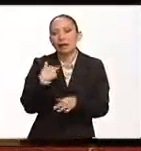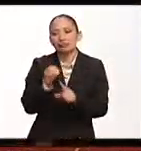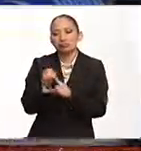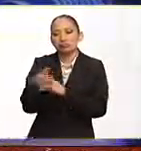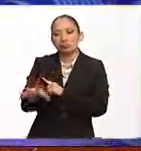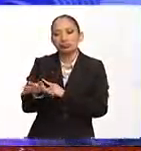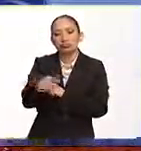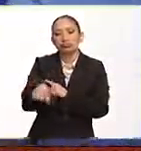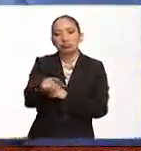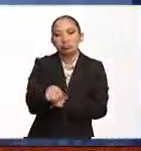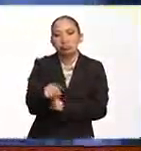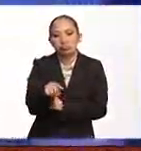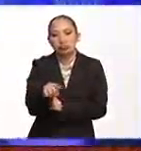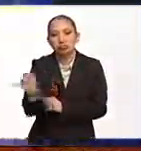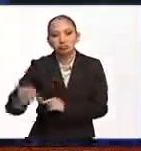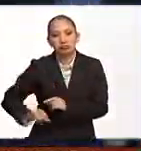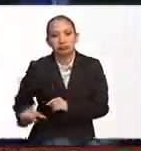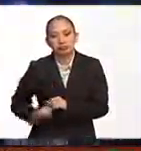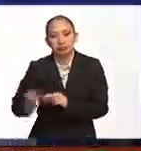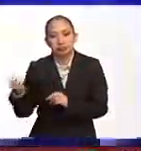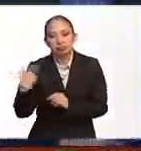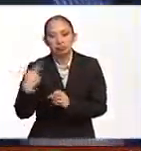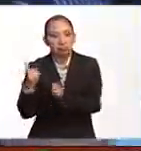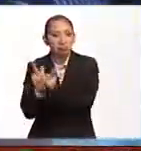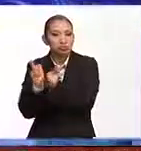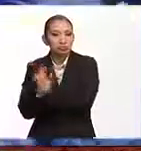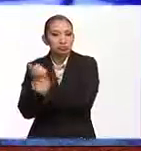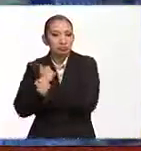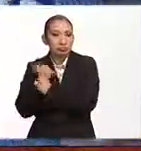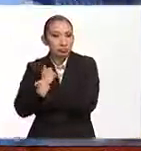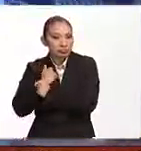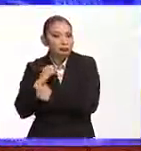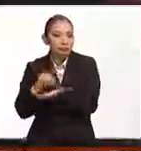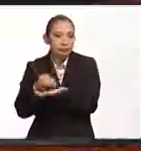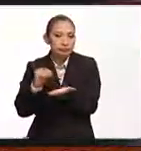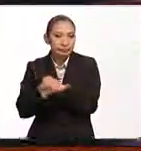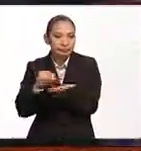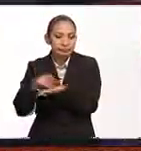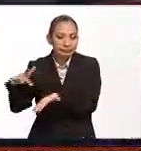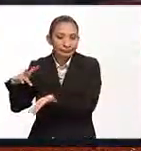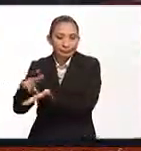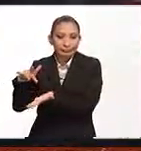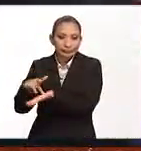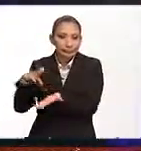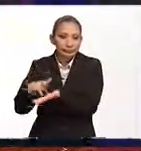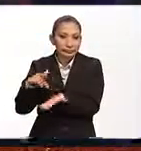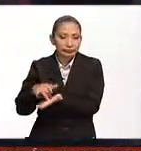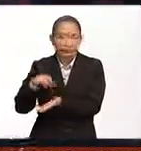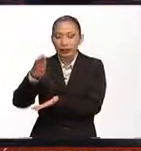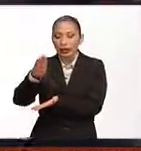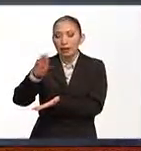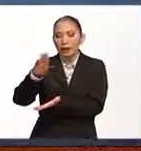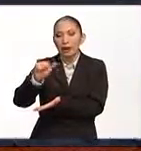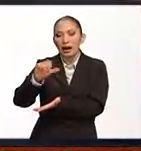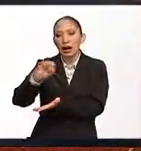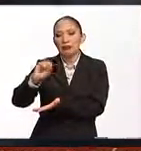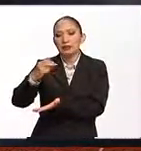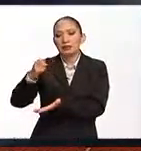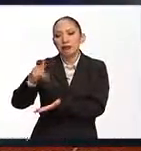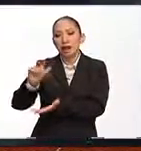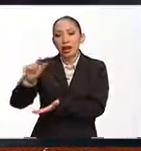afectar los intereses de las Fuerzas Armadas todavía que respaldan al tirano Bashar al-Assad. Entonces, todo este